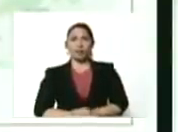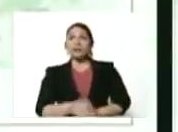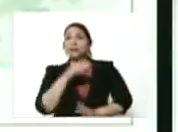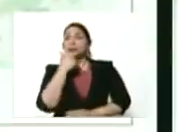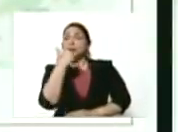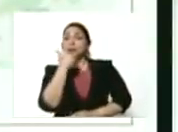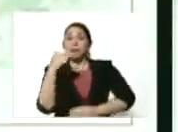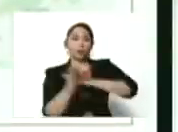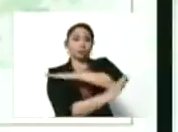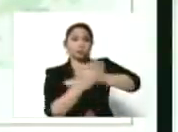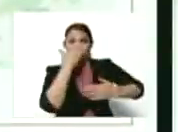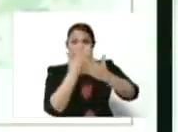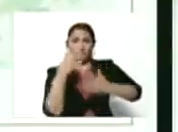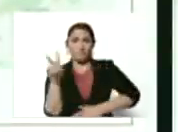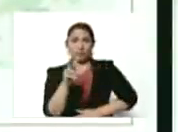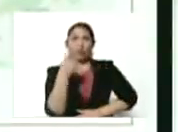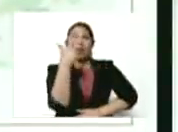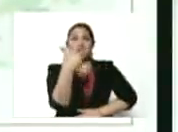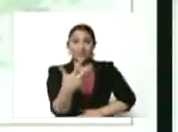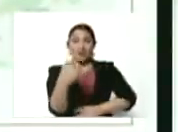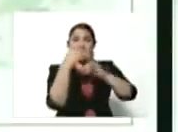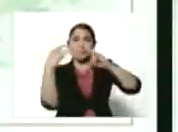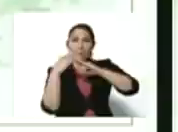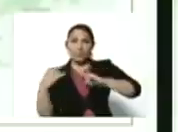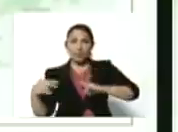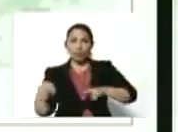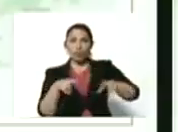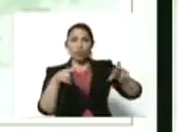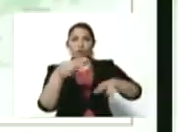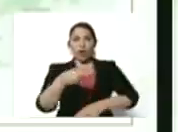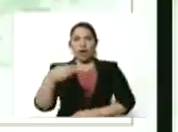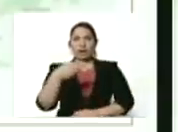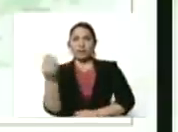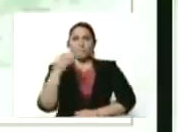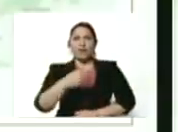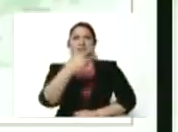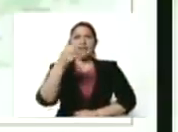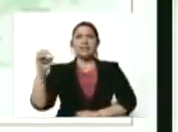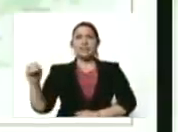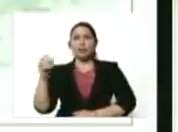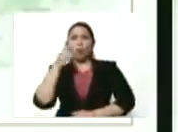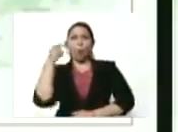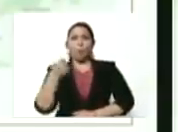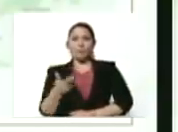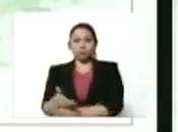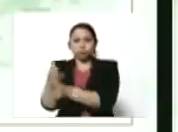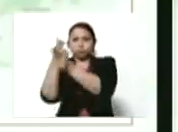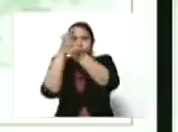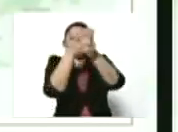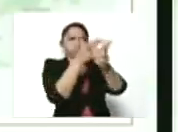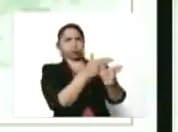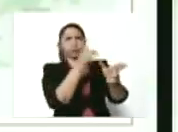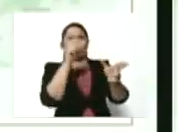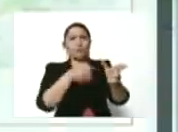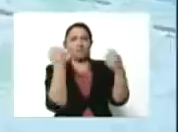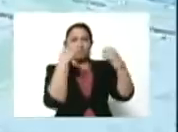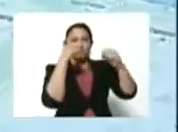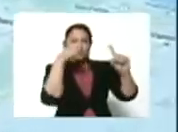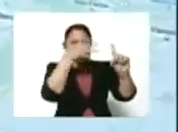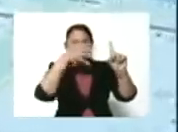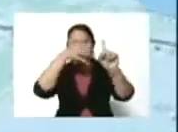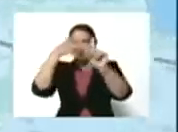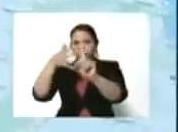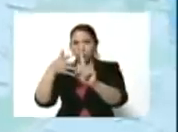y tenían tres campamentos en Río Hacha con más de 300 hombres en armas que además estaban siendo entrenados por los